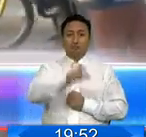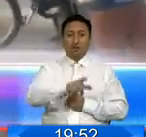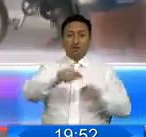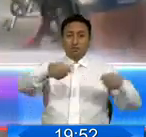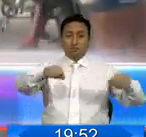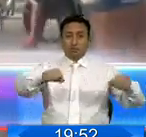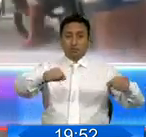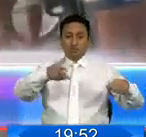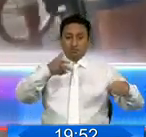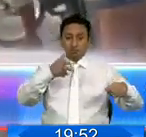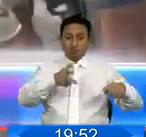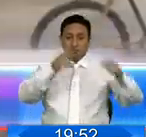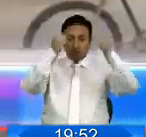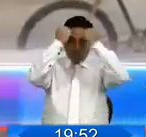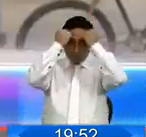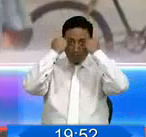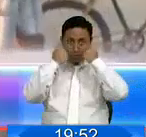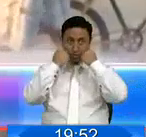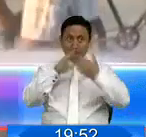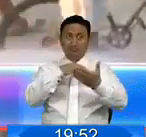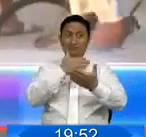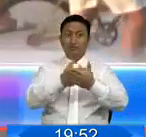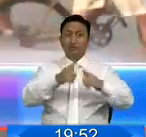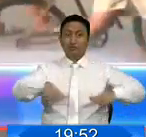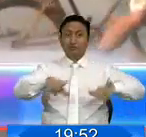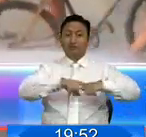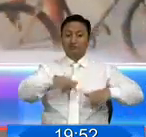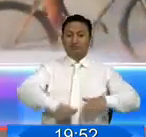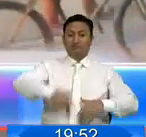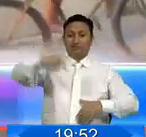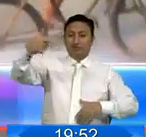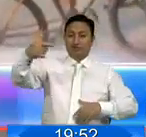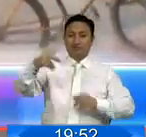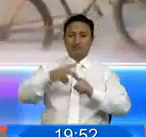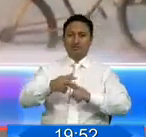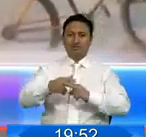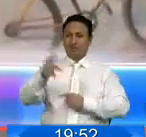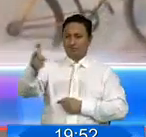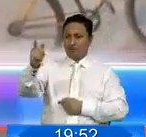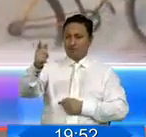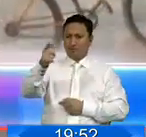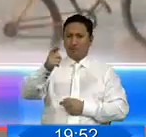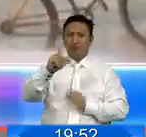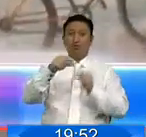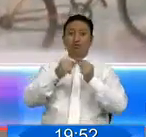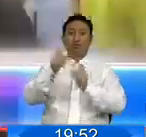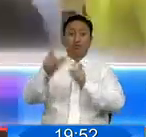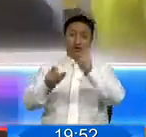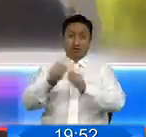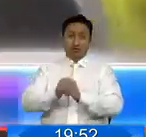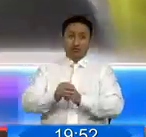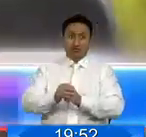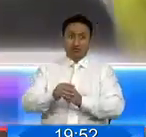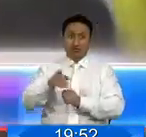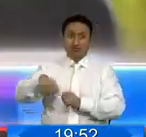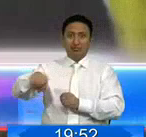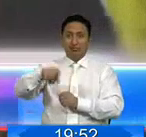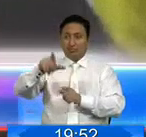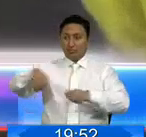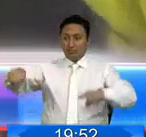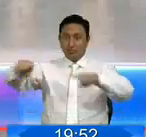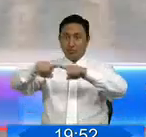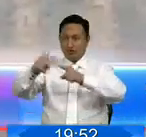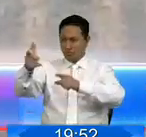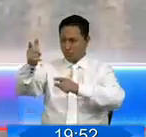motocicleta, encapuchados, llegaron, sacaron sus armas y empezaron a disparar a un grupo de personas que se encontraban